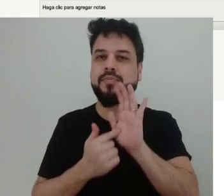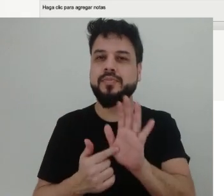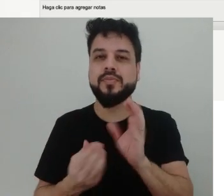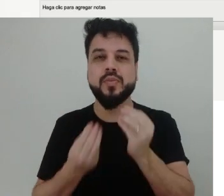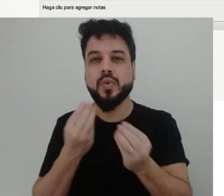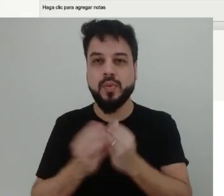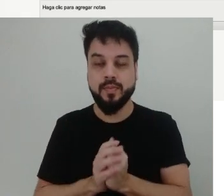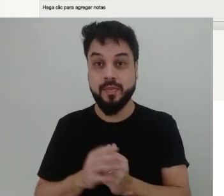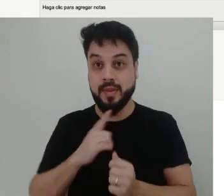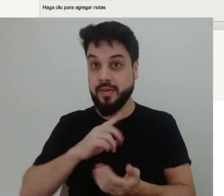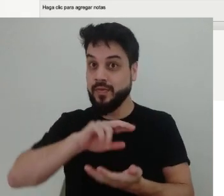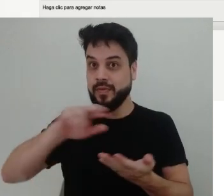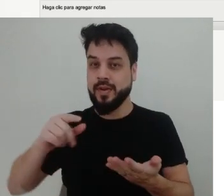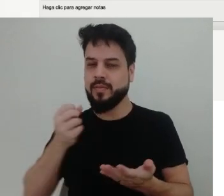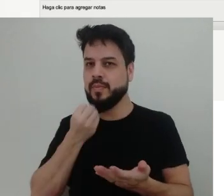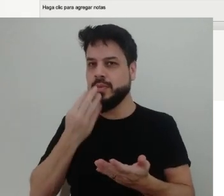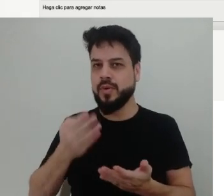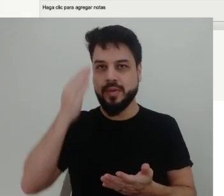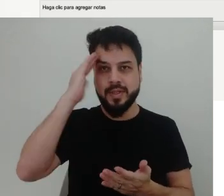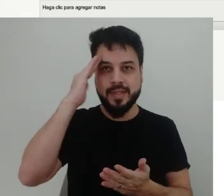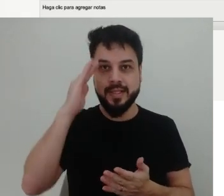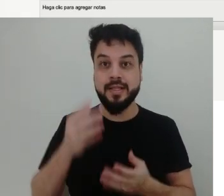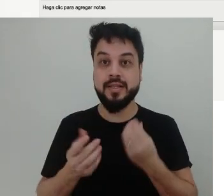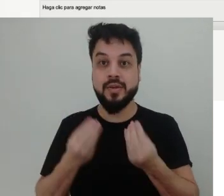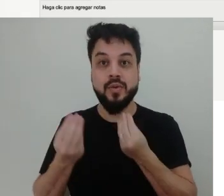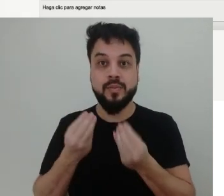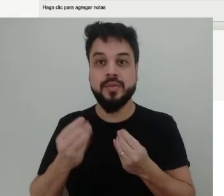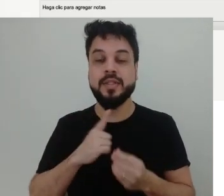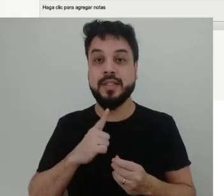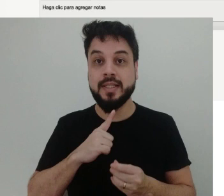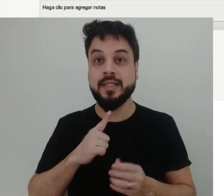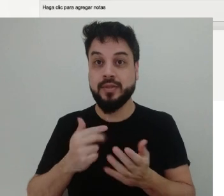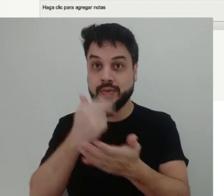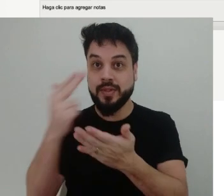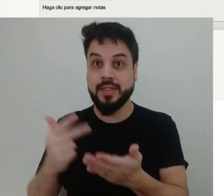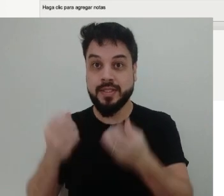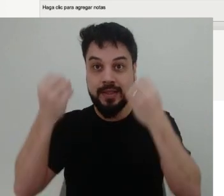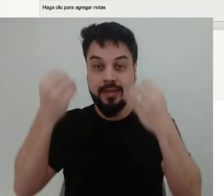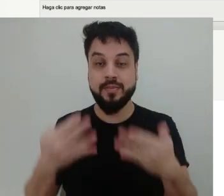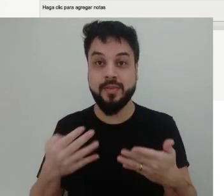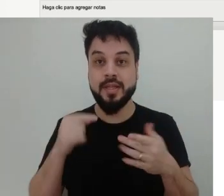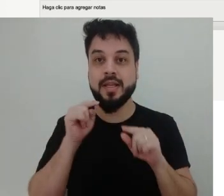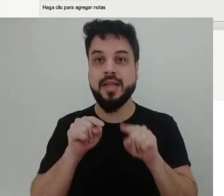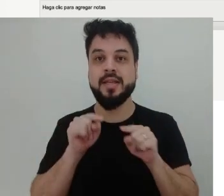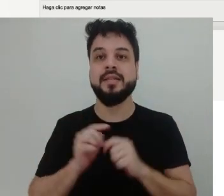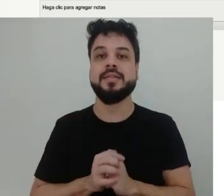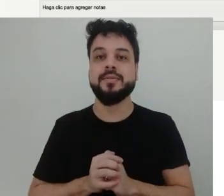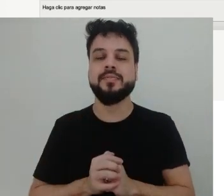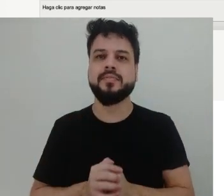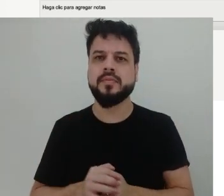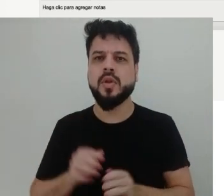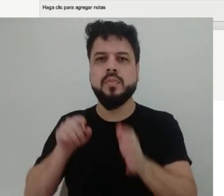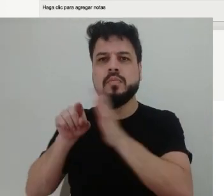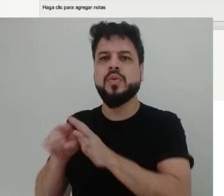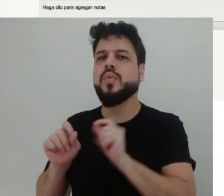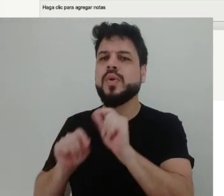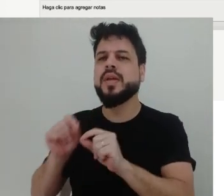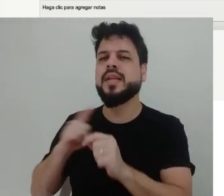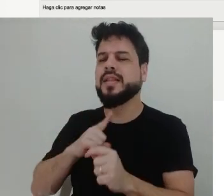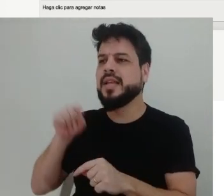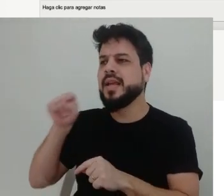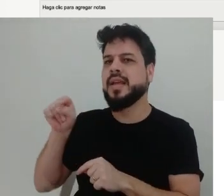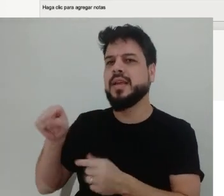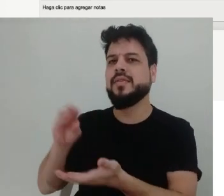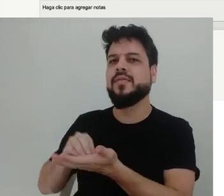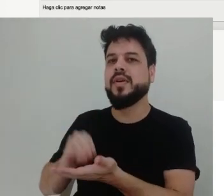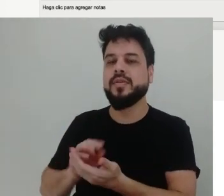yo le pregunto por los pinos, que están afuera de la ventana, porque estamos en una plantación. Entonces yo le apunto por la ventana y digo, ¿y esos árboles no te gustan? Y ella me dice que